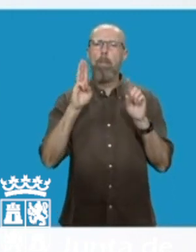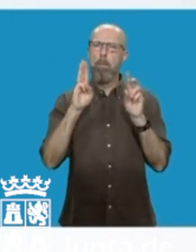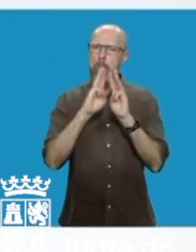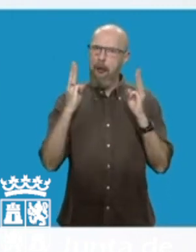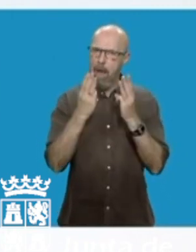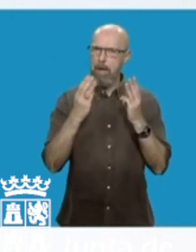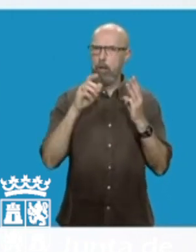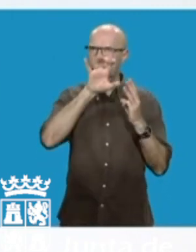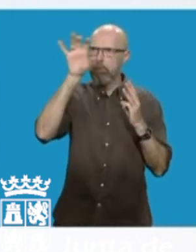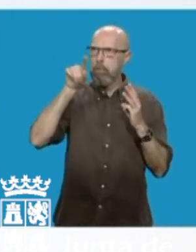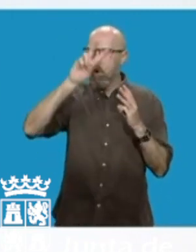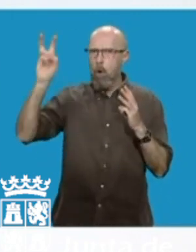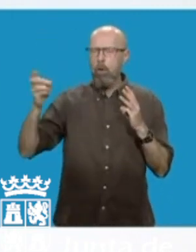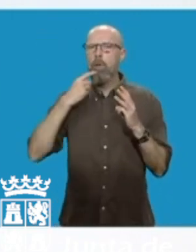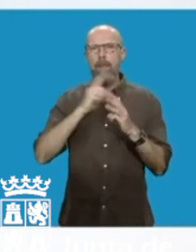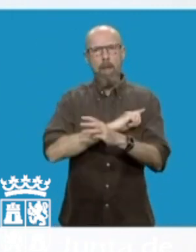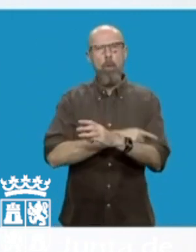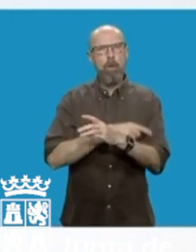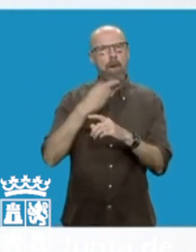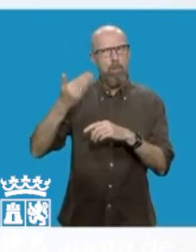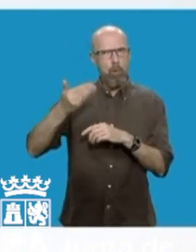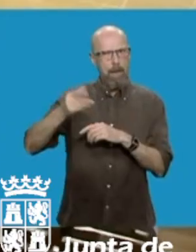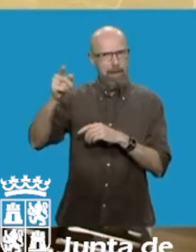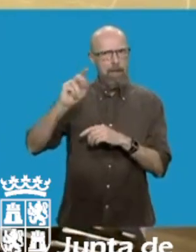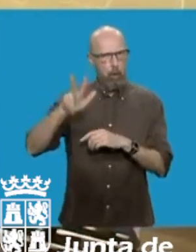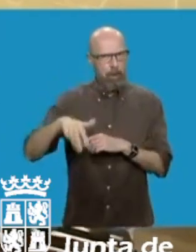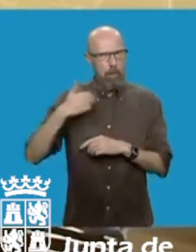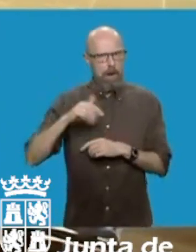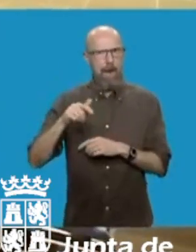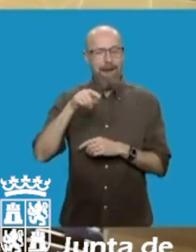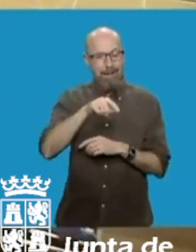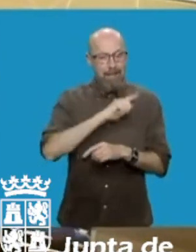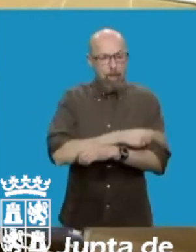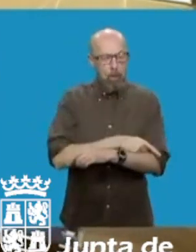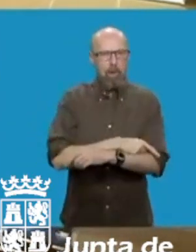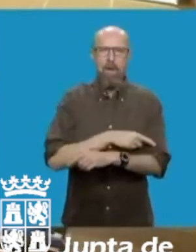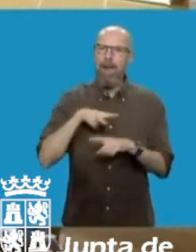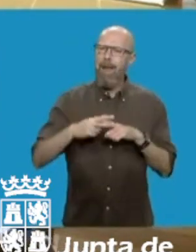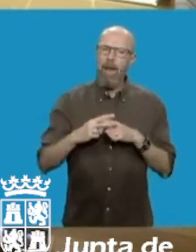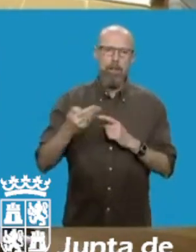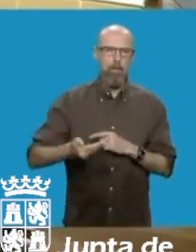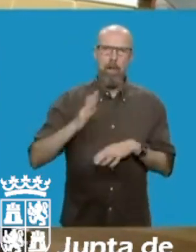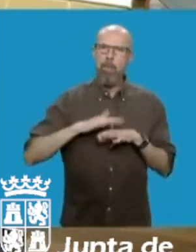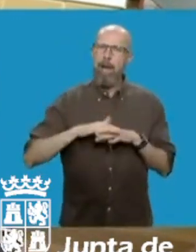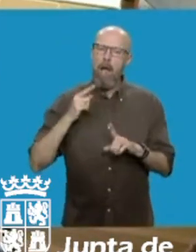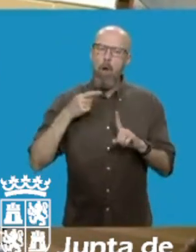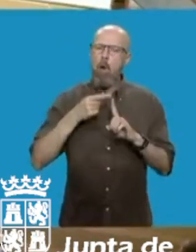ha declarado como bien esencial, es una herramienta eficaz para conseguir los objetivos de desarrollo sostenible del